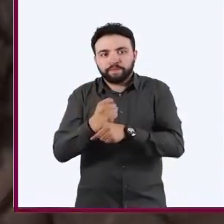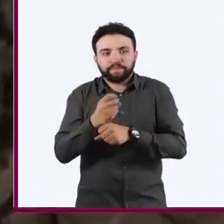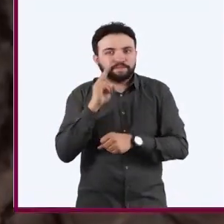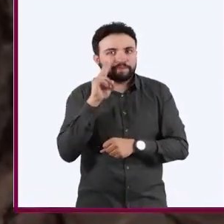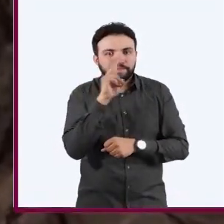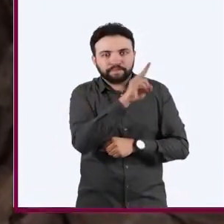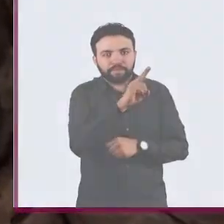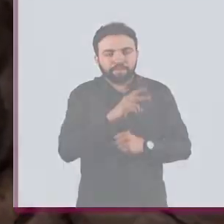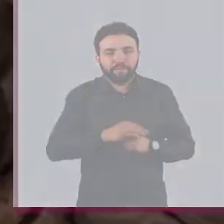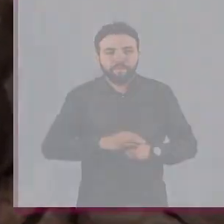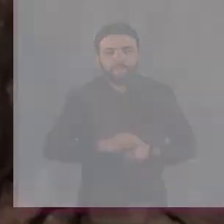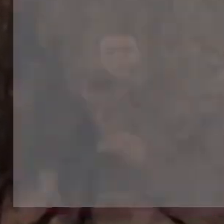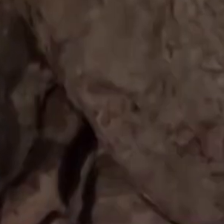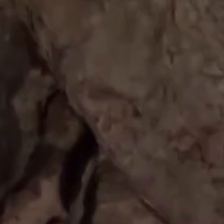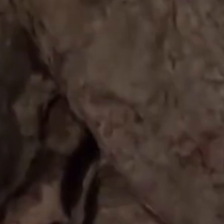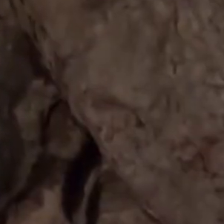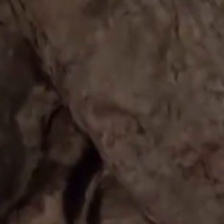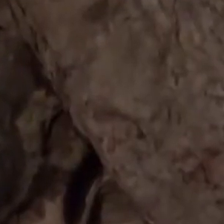año.